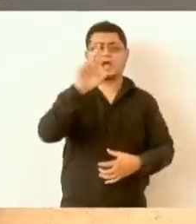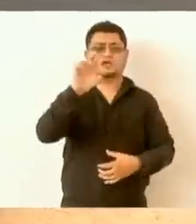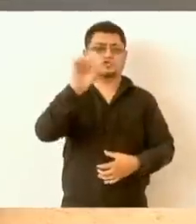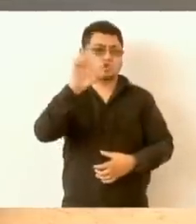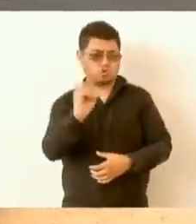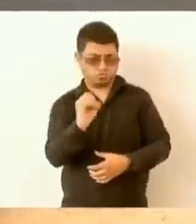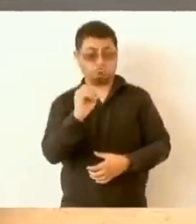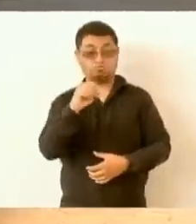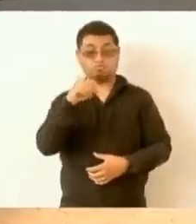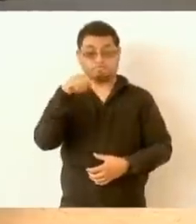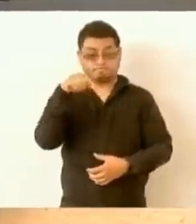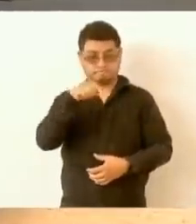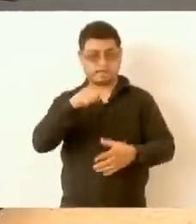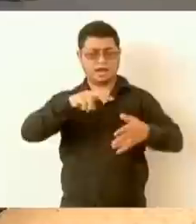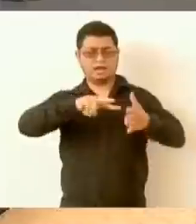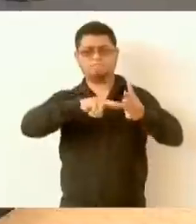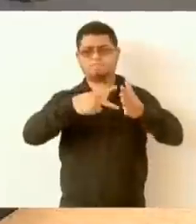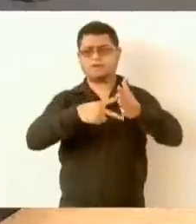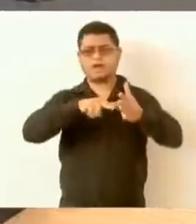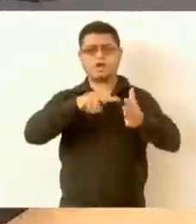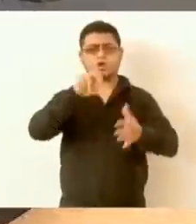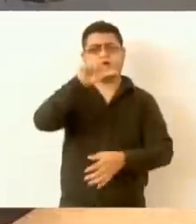ingeniero Antonio Gómez García.